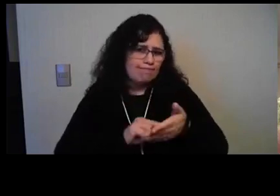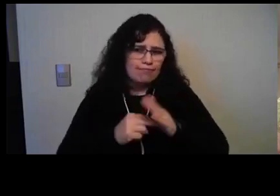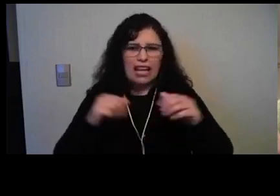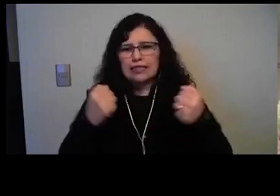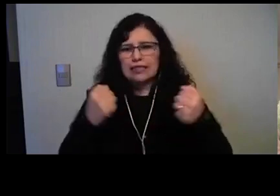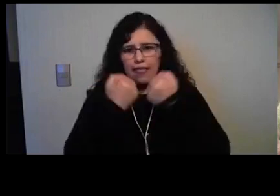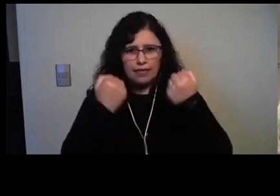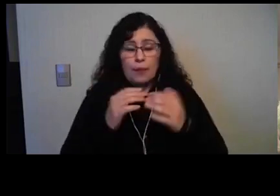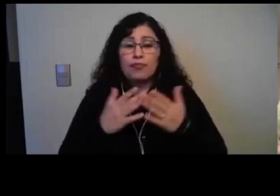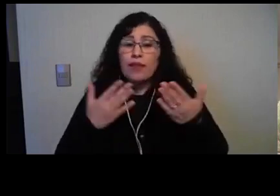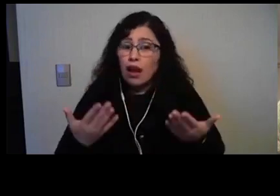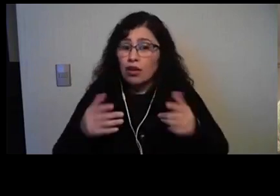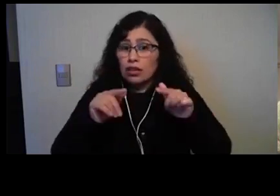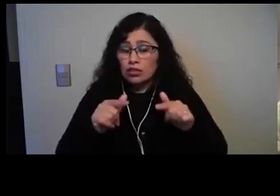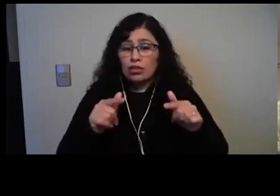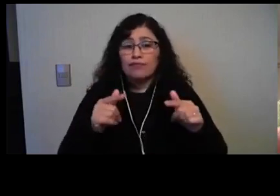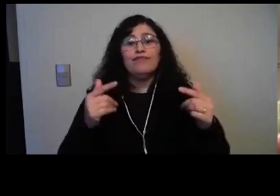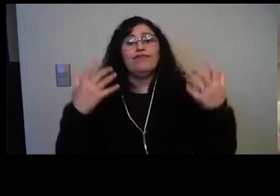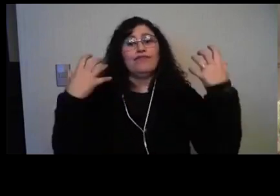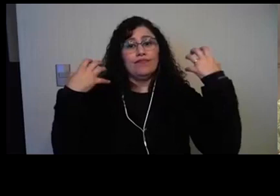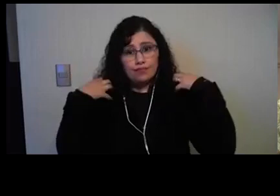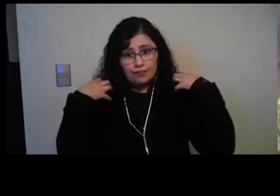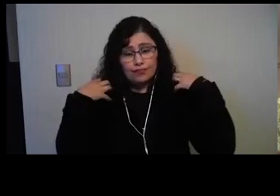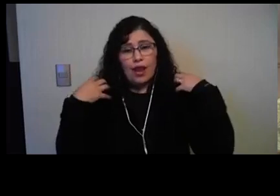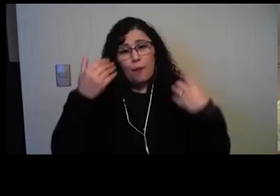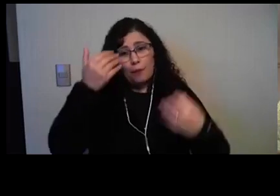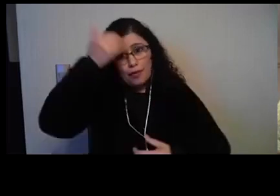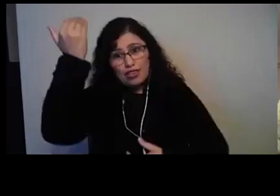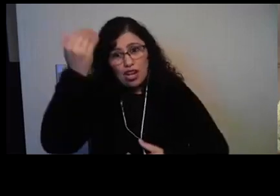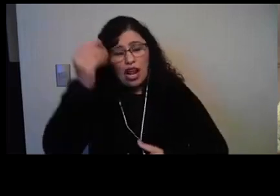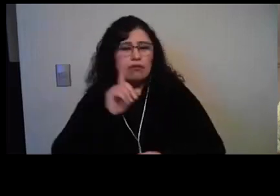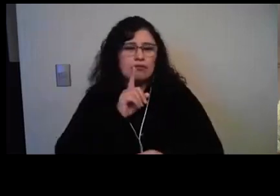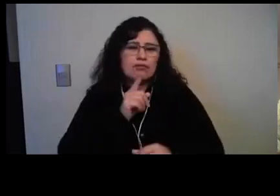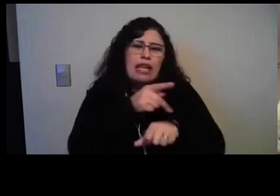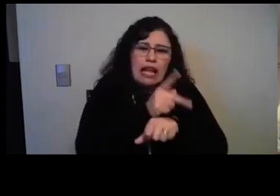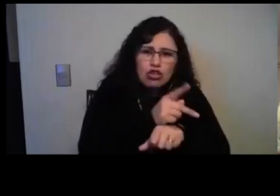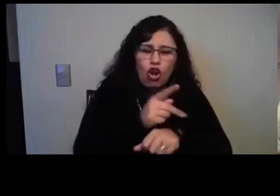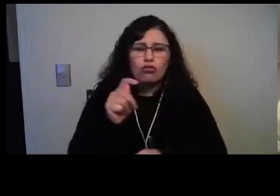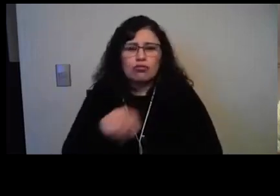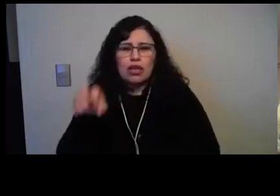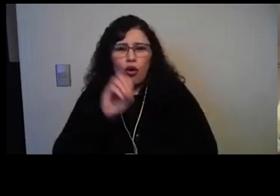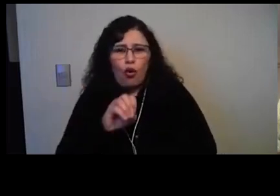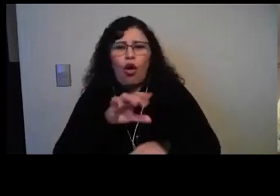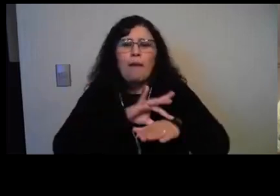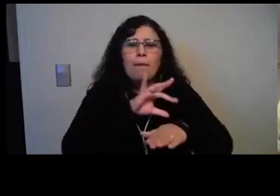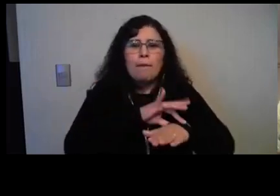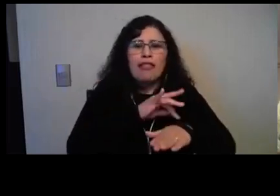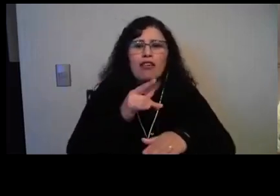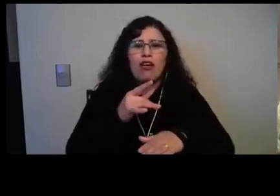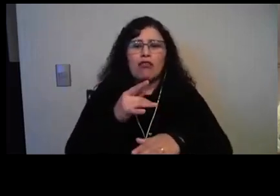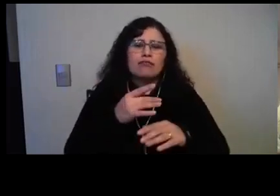es la más absoluta responsabilidad del profesional tratante, kinesiólogo, terapeuta, médico, fisiatra,